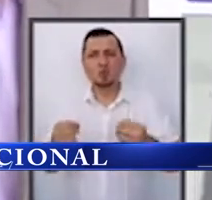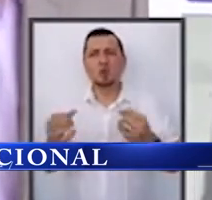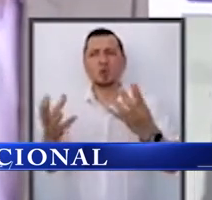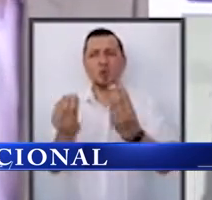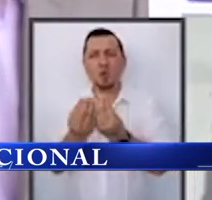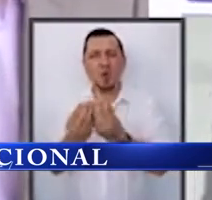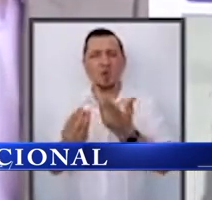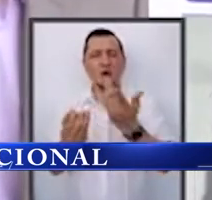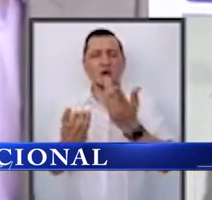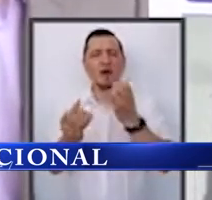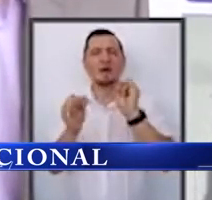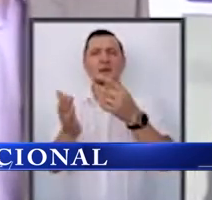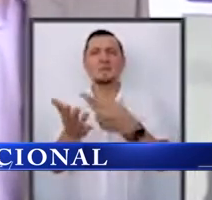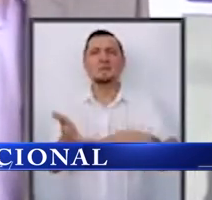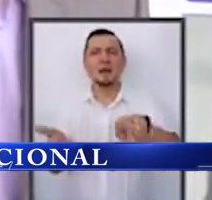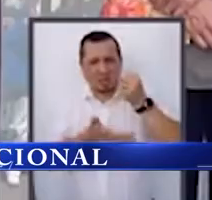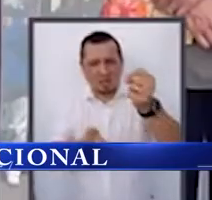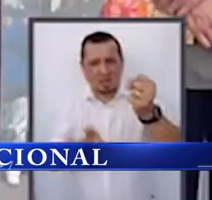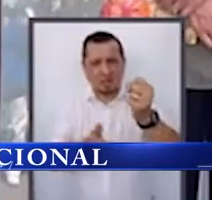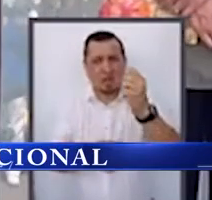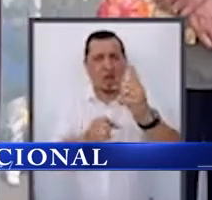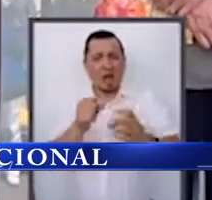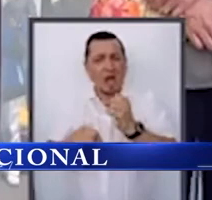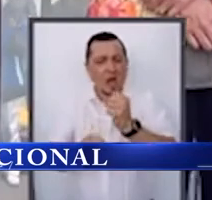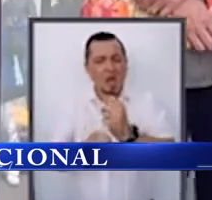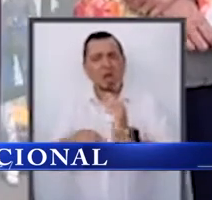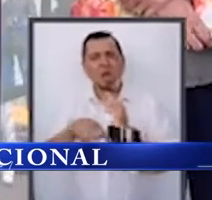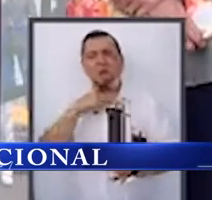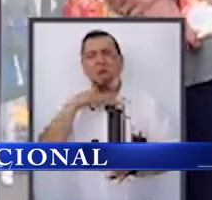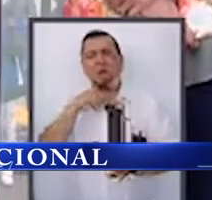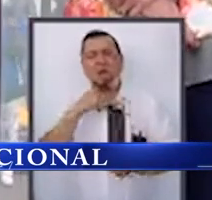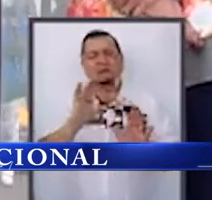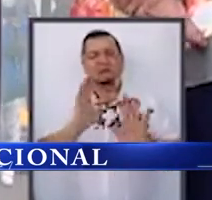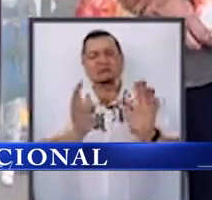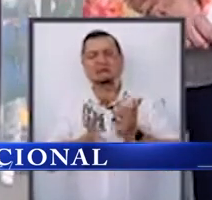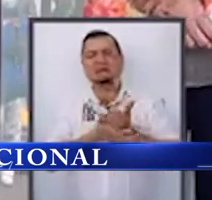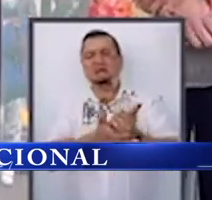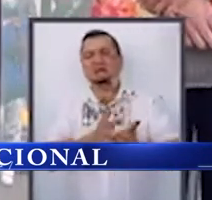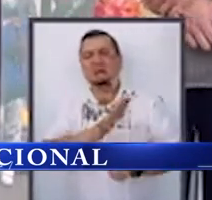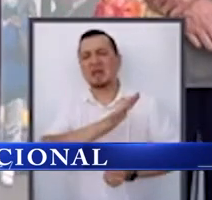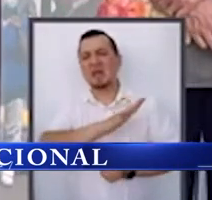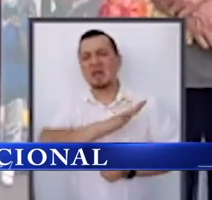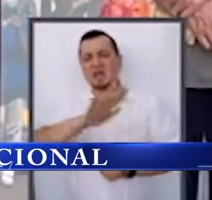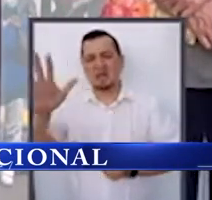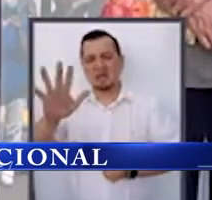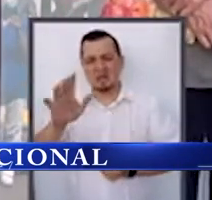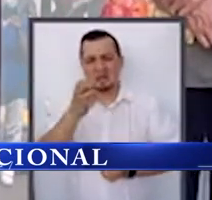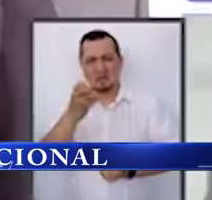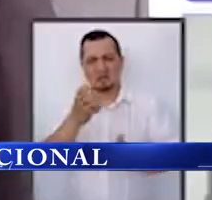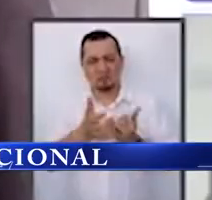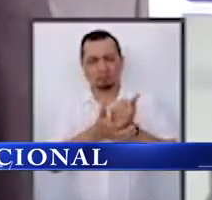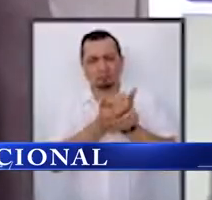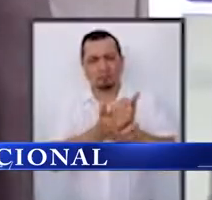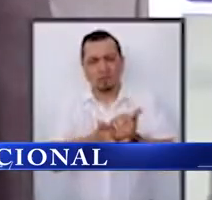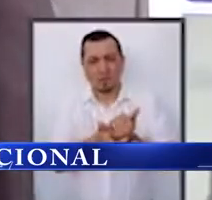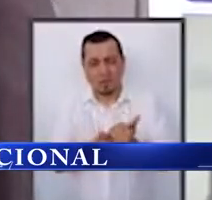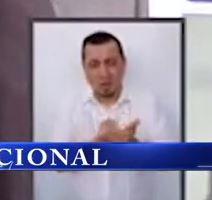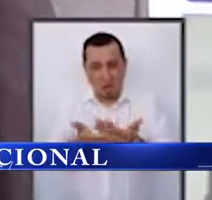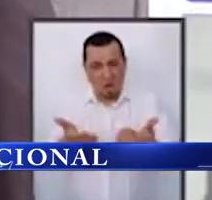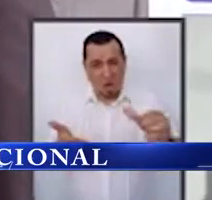año para poder resolverse. Pero yo no podía el día de hoy venir, en el día de las médicas y de los